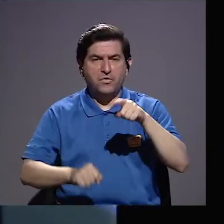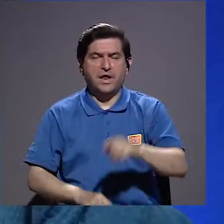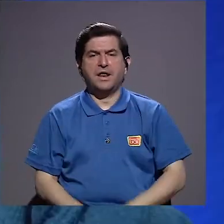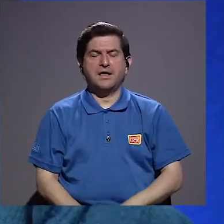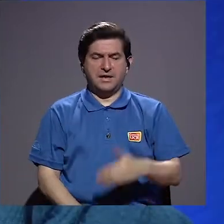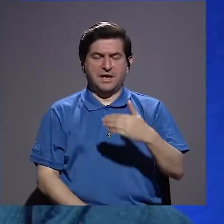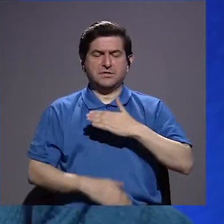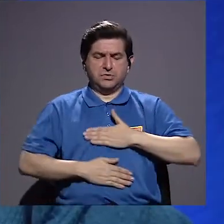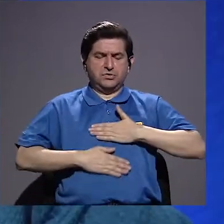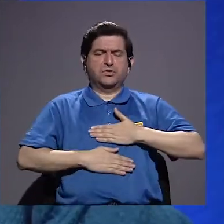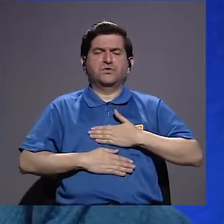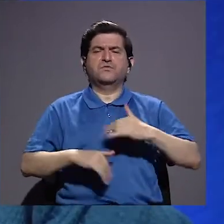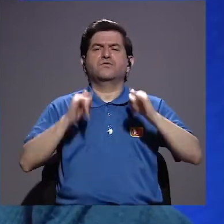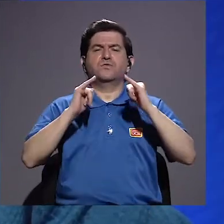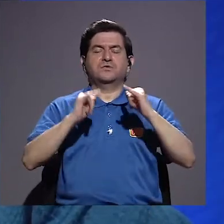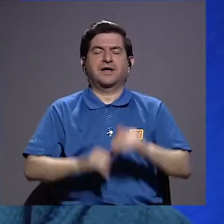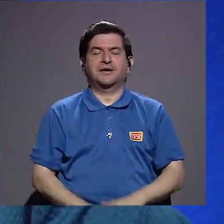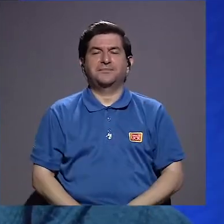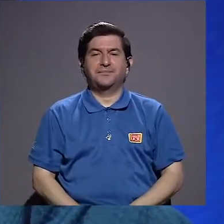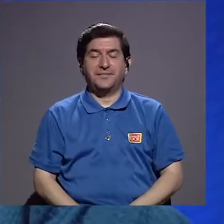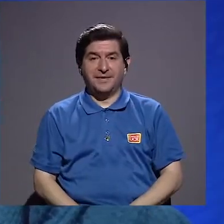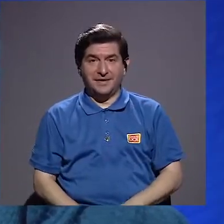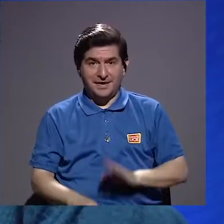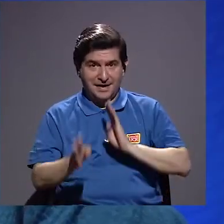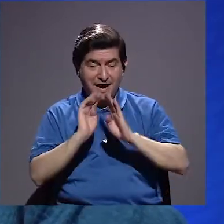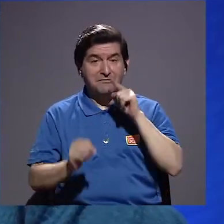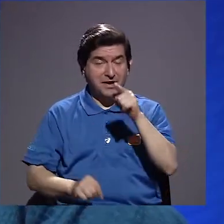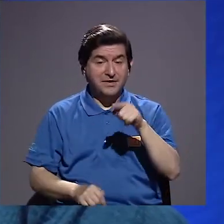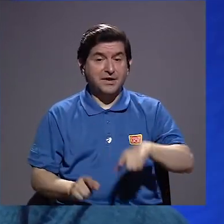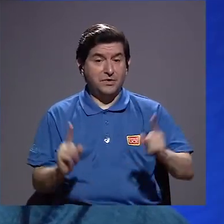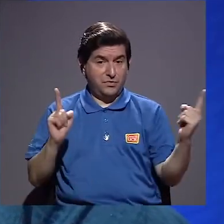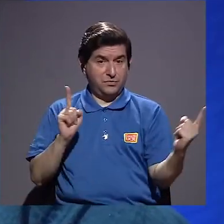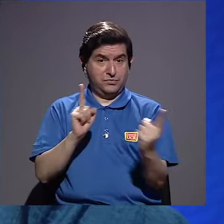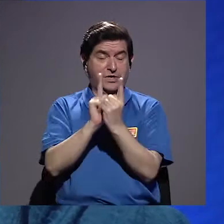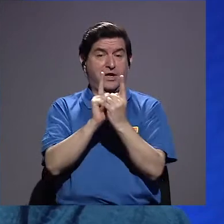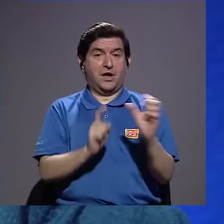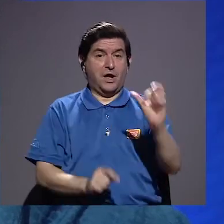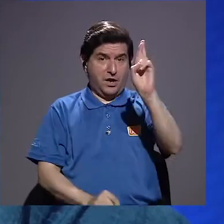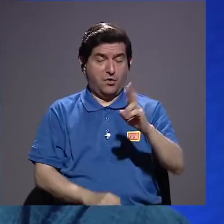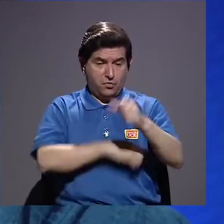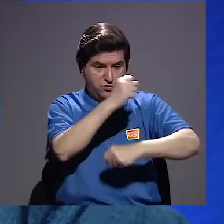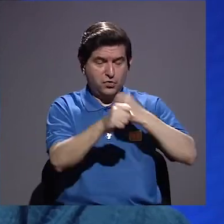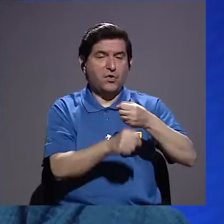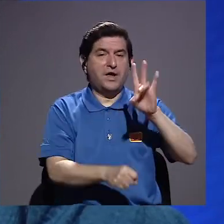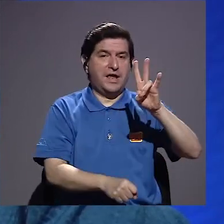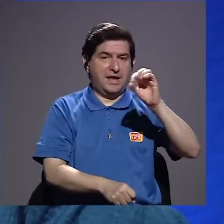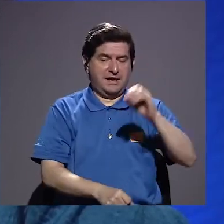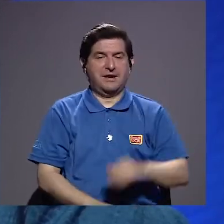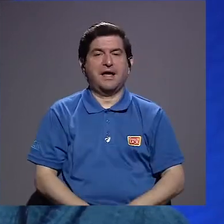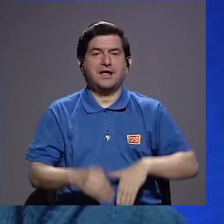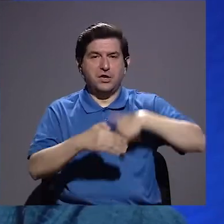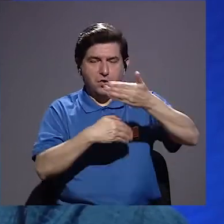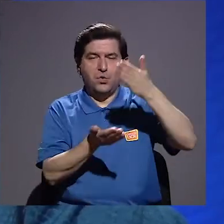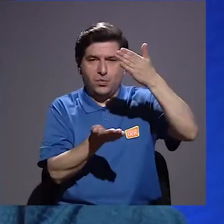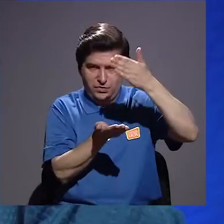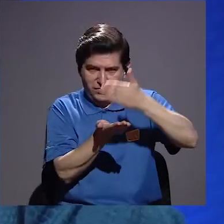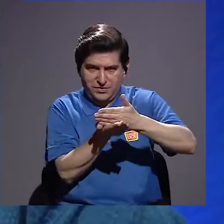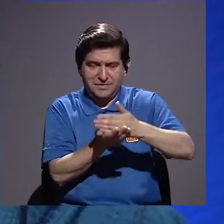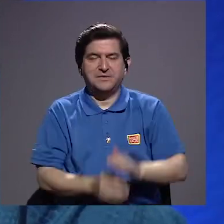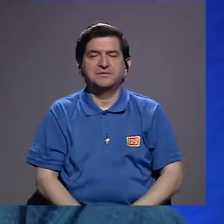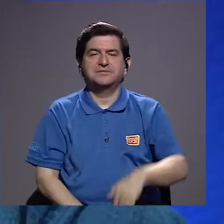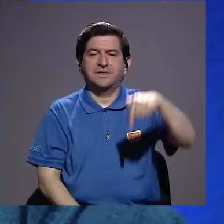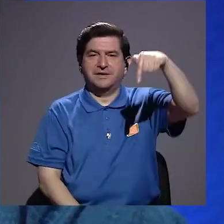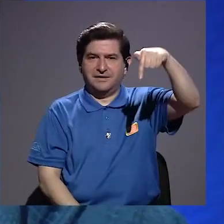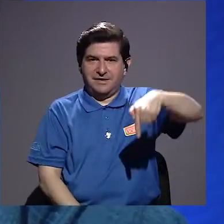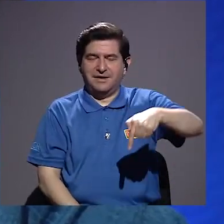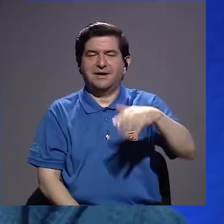igualdad. Doña Alda, Entonces, vamos a conversar de lo que usted se encontró en Costa Rica en esos años 70, después de esta pausa. Estamos